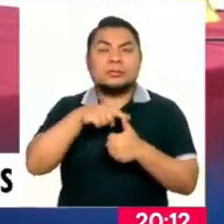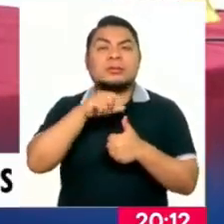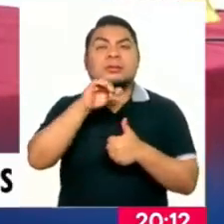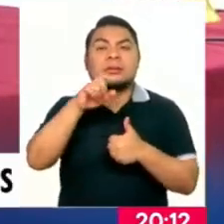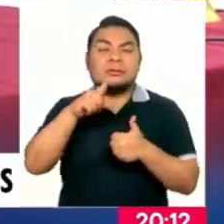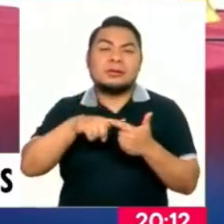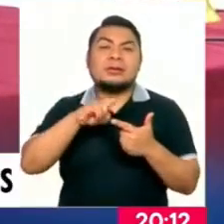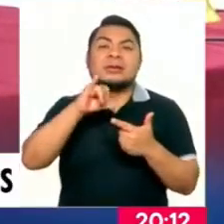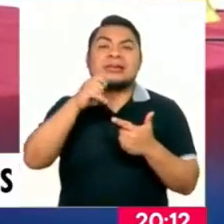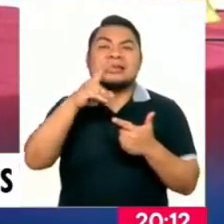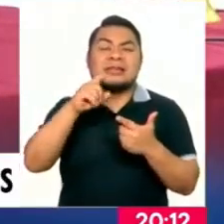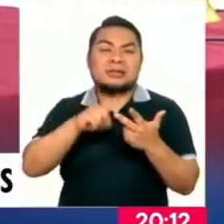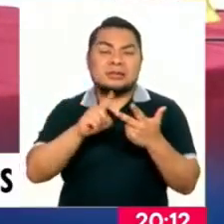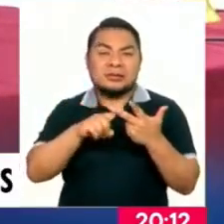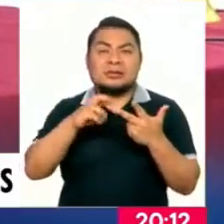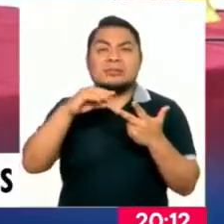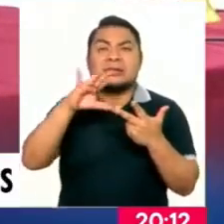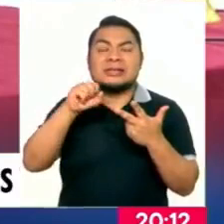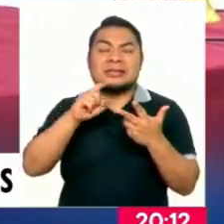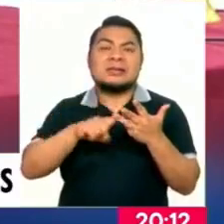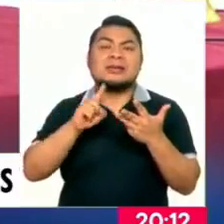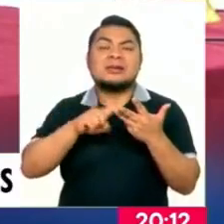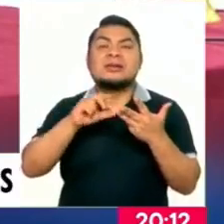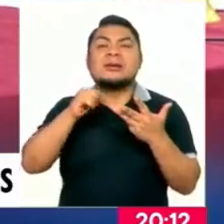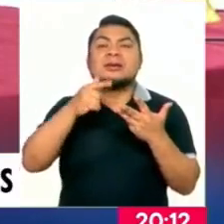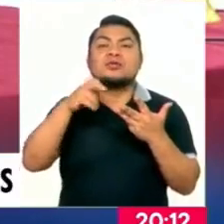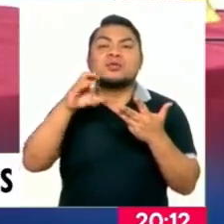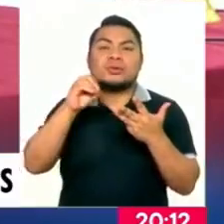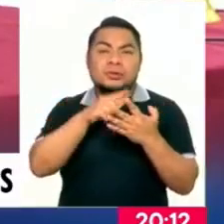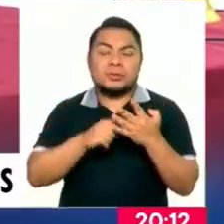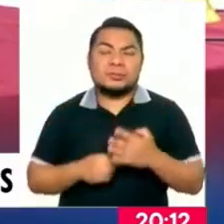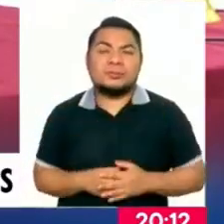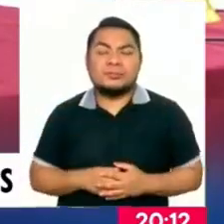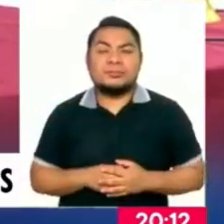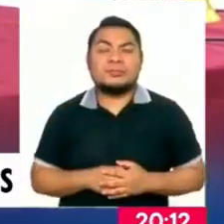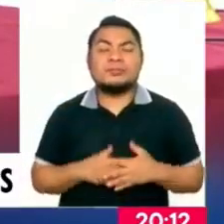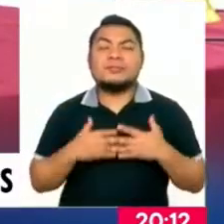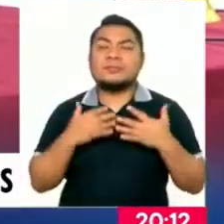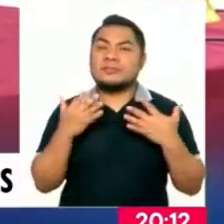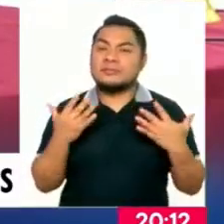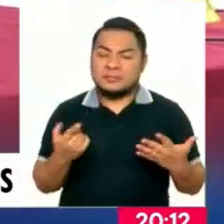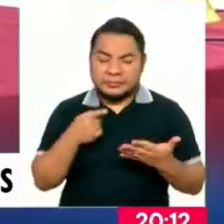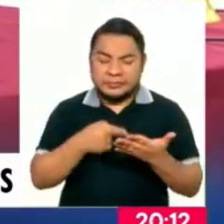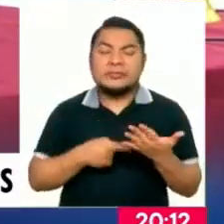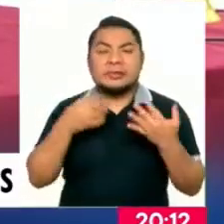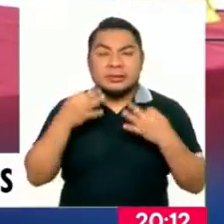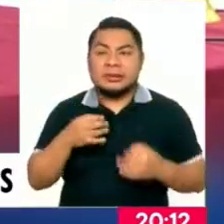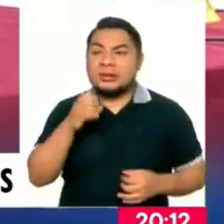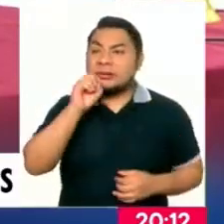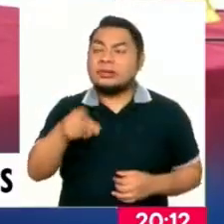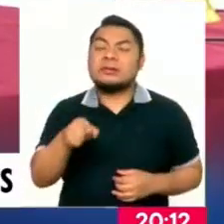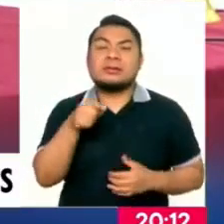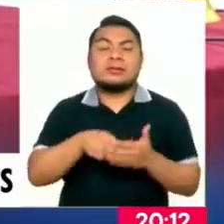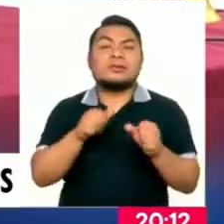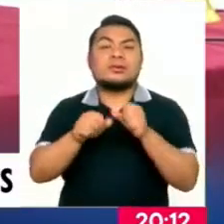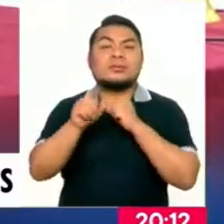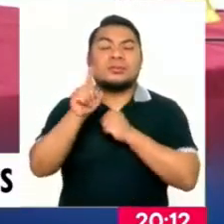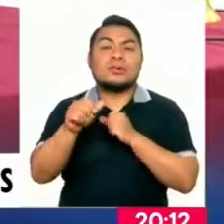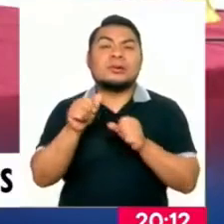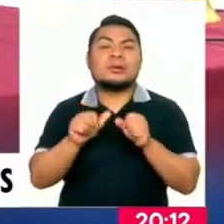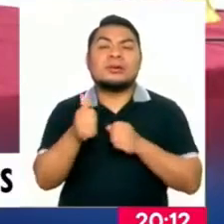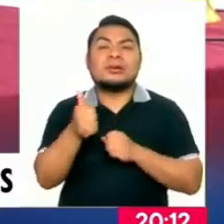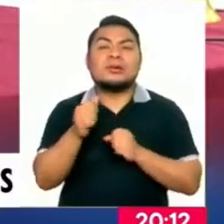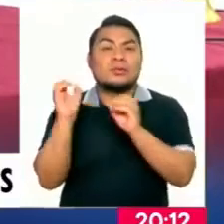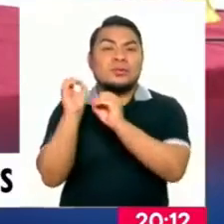Cabrera Fernández, Salatiel Marrufo Alcántara y Auner Augusto Vázquez Cabrera. En consecuencia, confirmaron la resolución número 1 de fecha